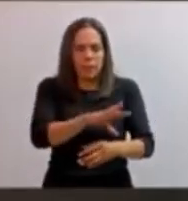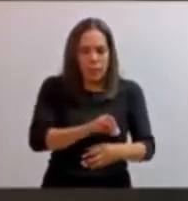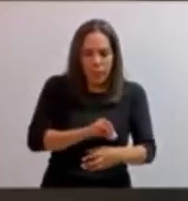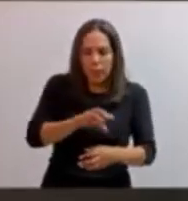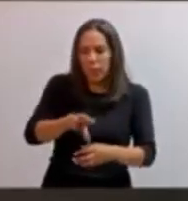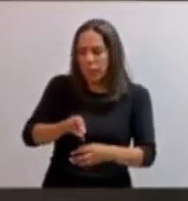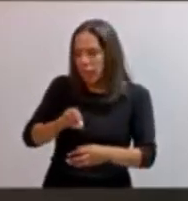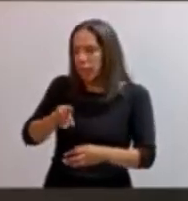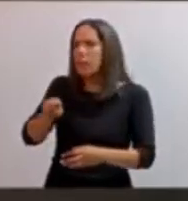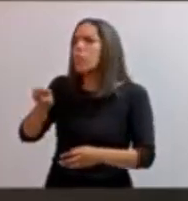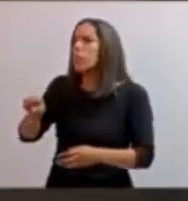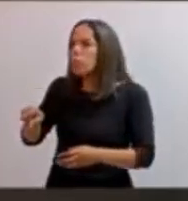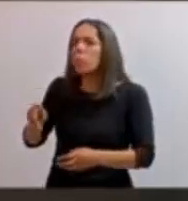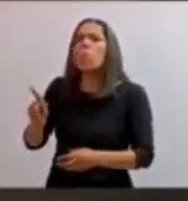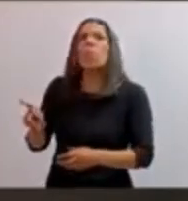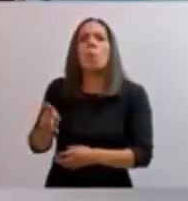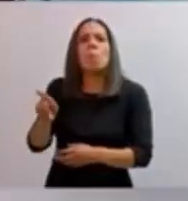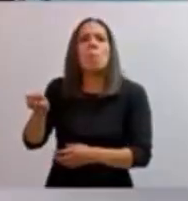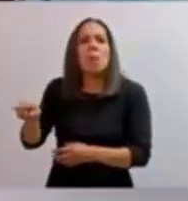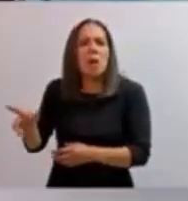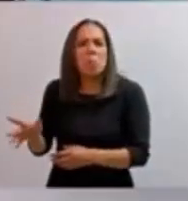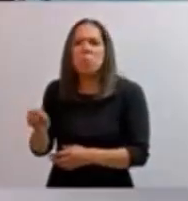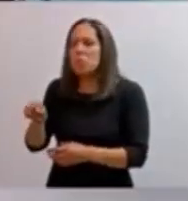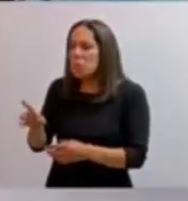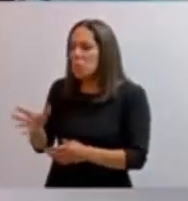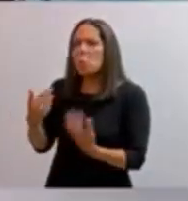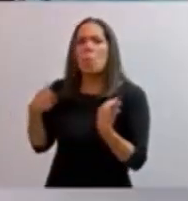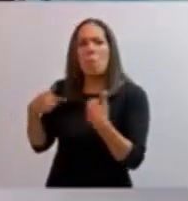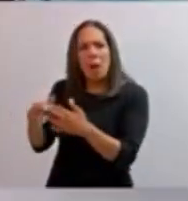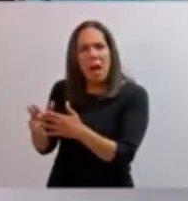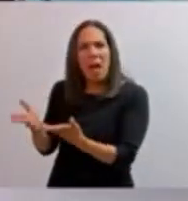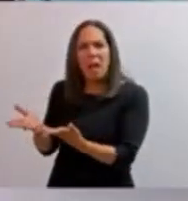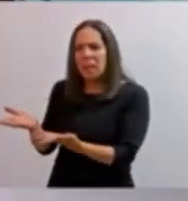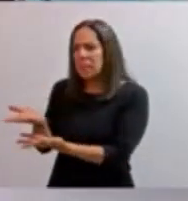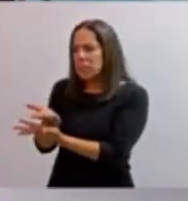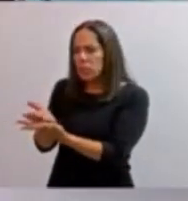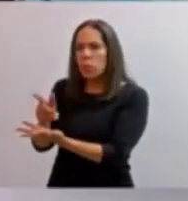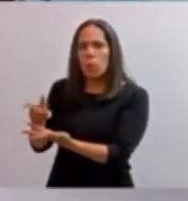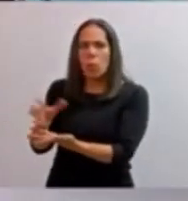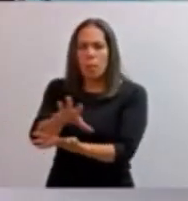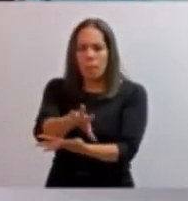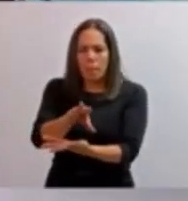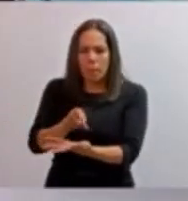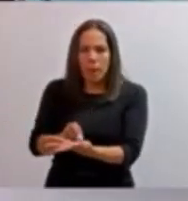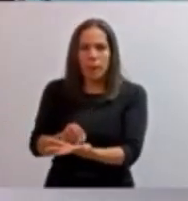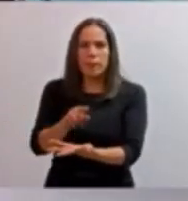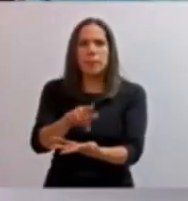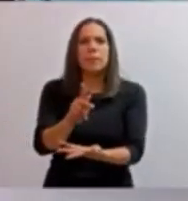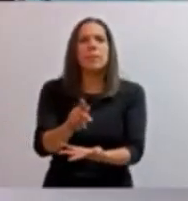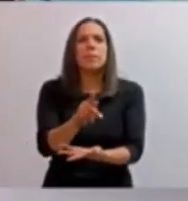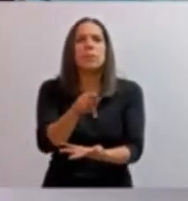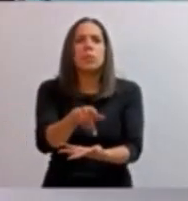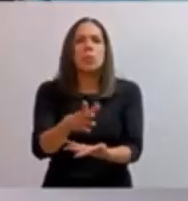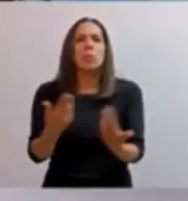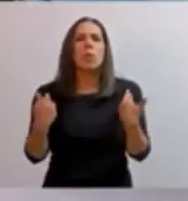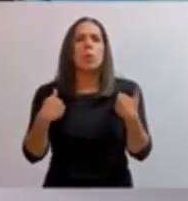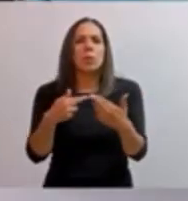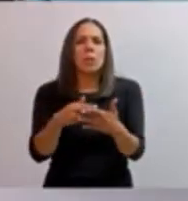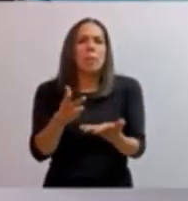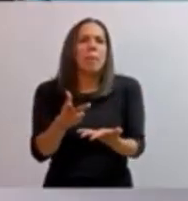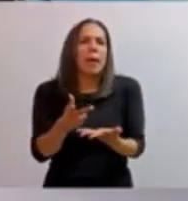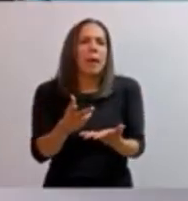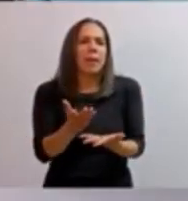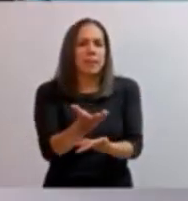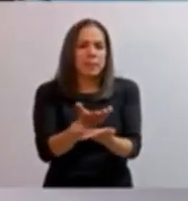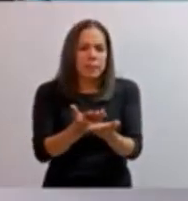aprecia Rosa Irene, que aprecia Isabel, respecto de lo que empieza a cambiar en sus colectivos,